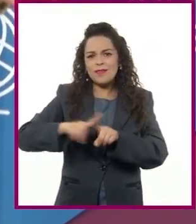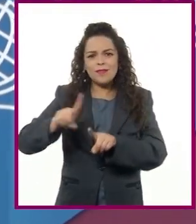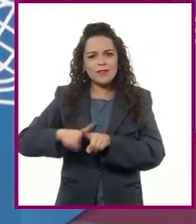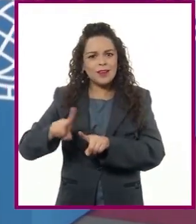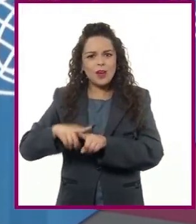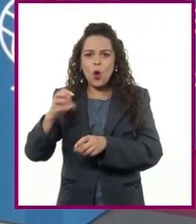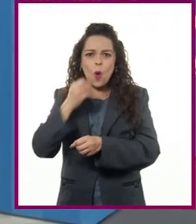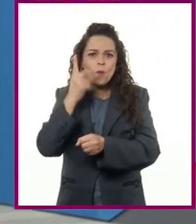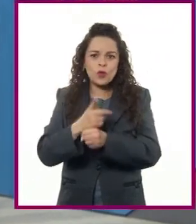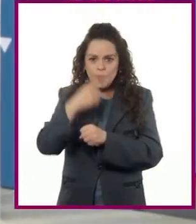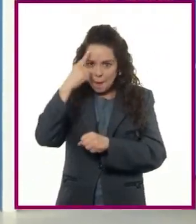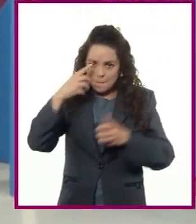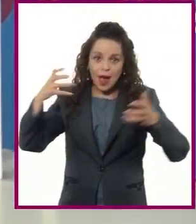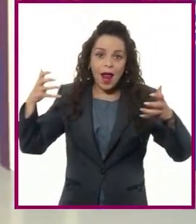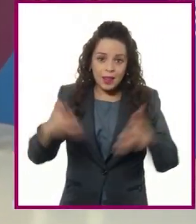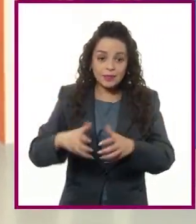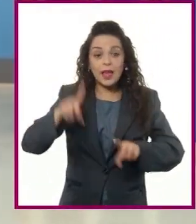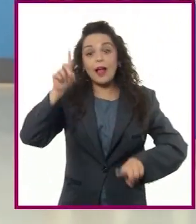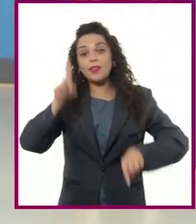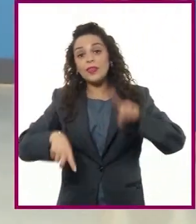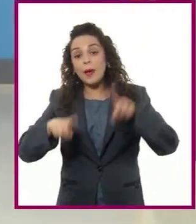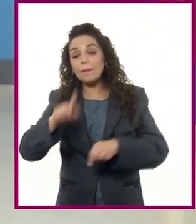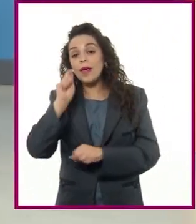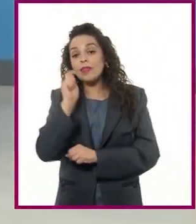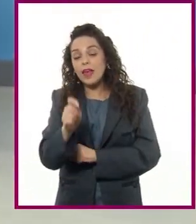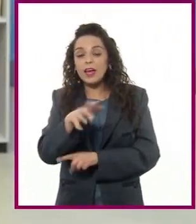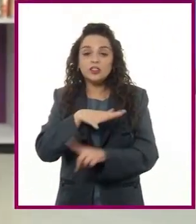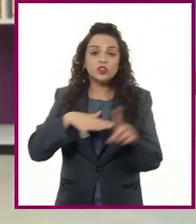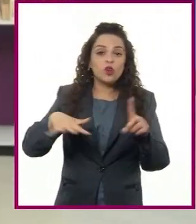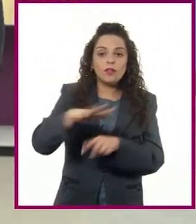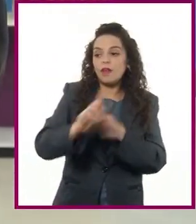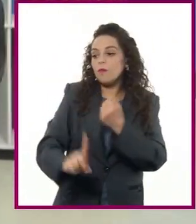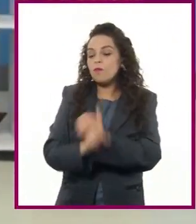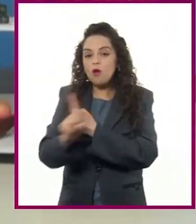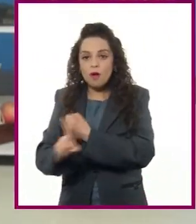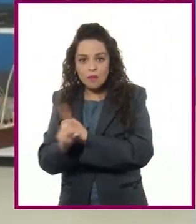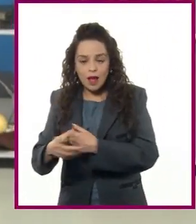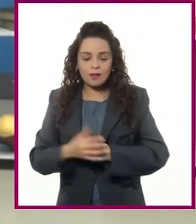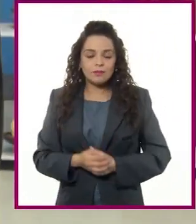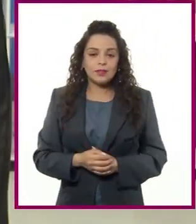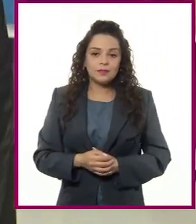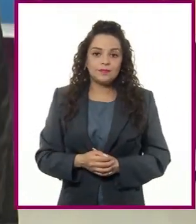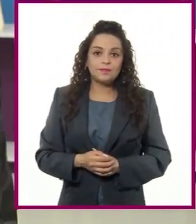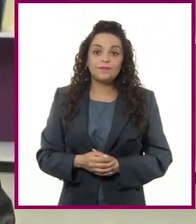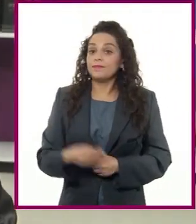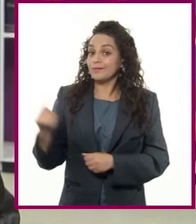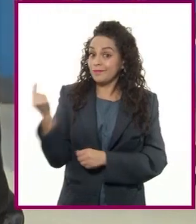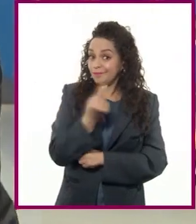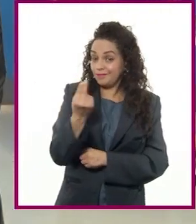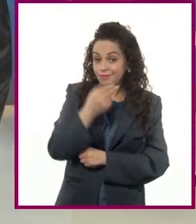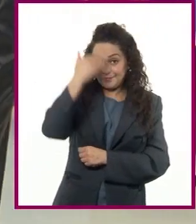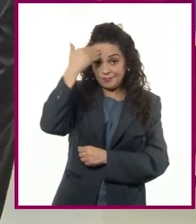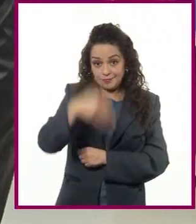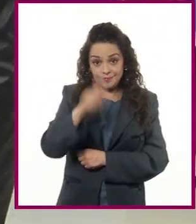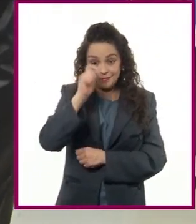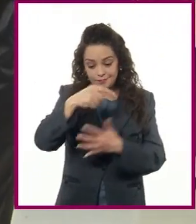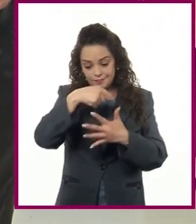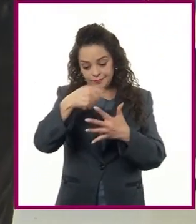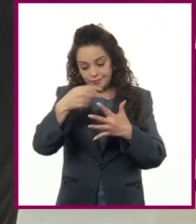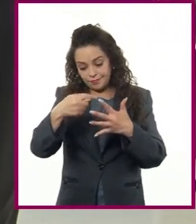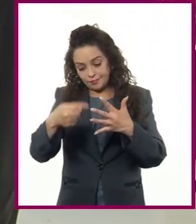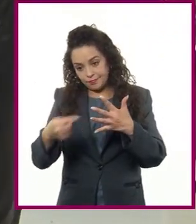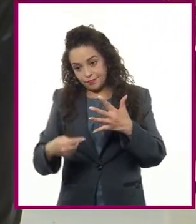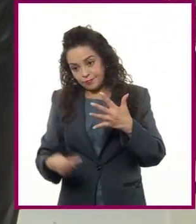pueden aplicarse dependiendo la situación que enfrenten. Es necesario tener en cuenta los elementos que lo